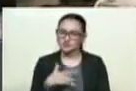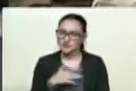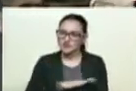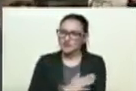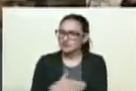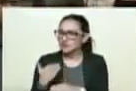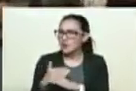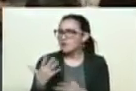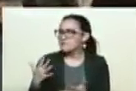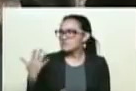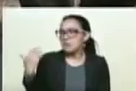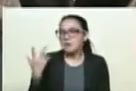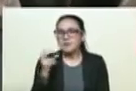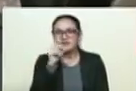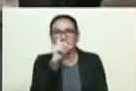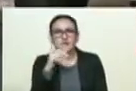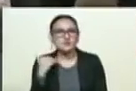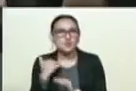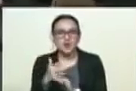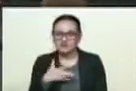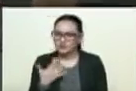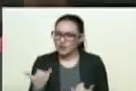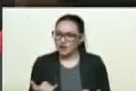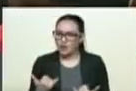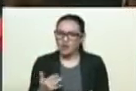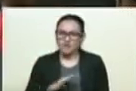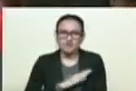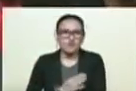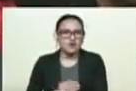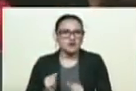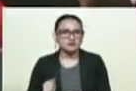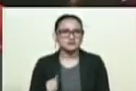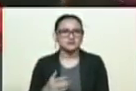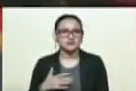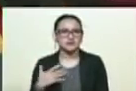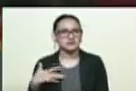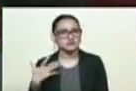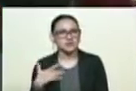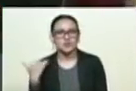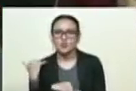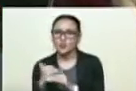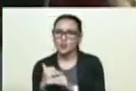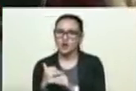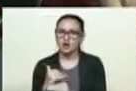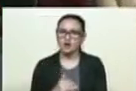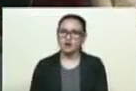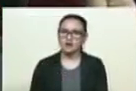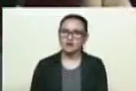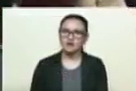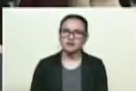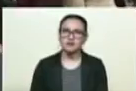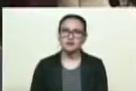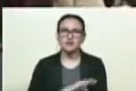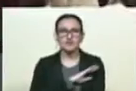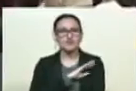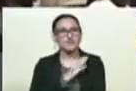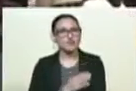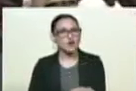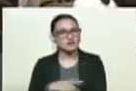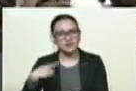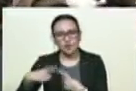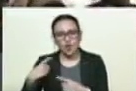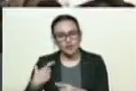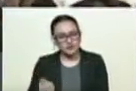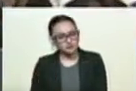cuando tenía 20 años, igualita la siento aquí. Y esa fuerza es la que me impulsa todos los